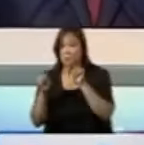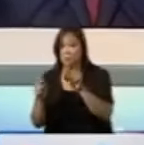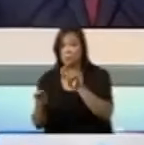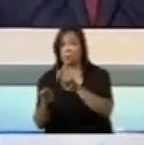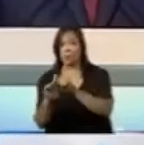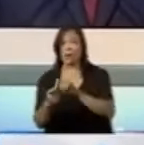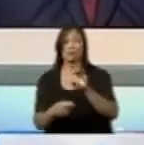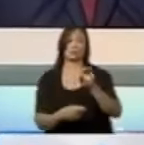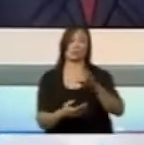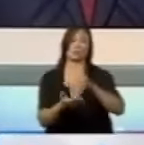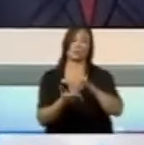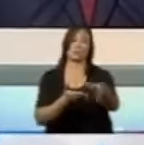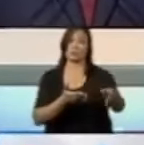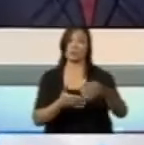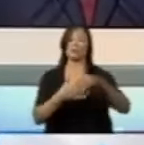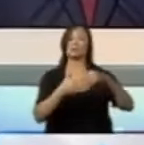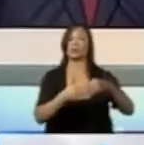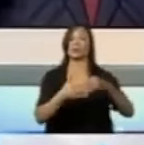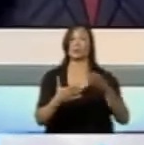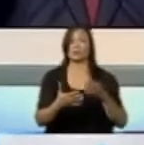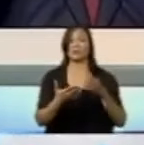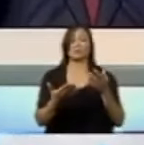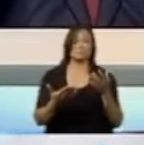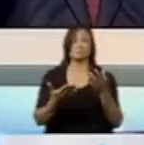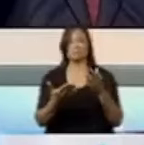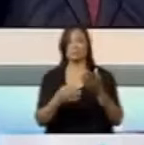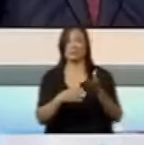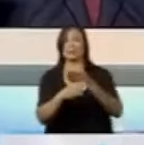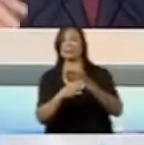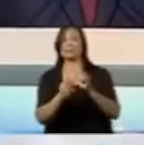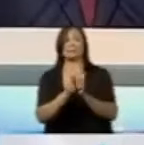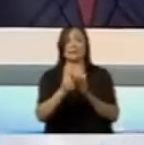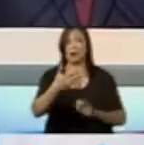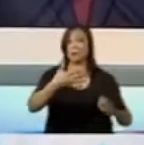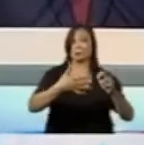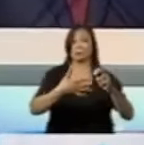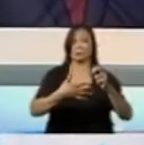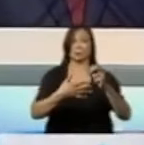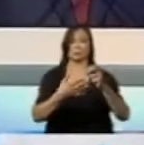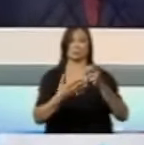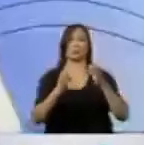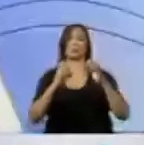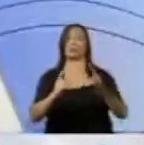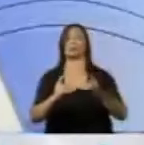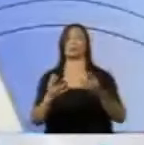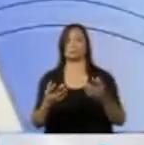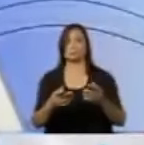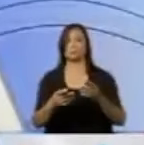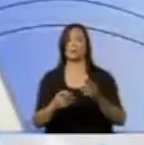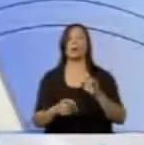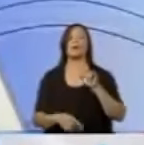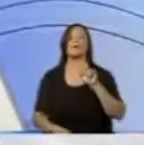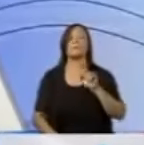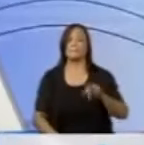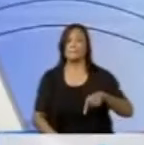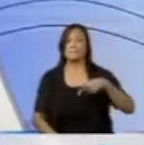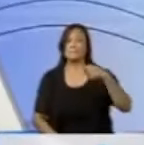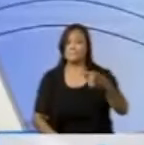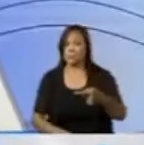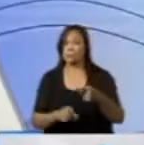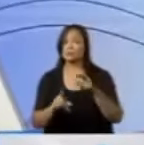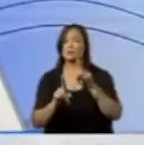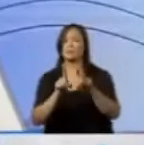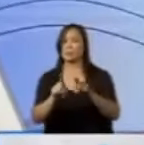a 80 mil millones de dólares sin mejorar en un solo indicador del área educativa. Próxima pregunta se